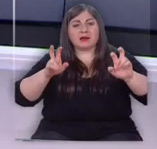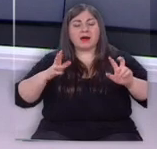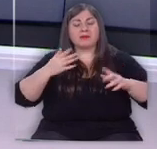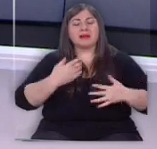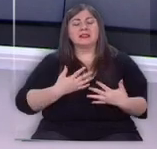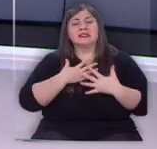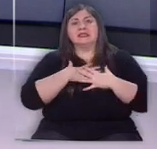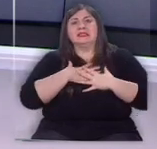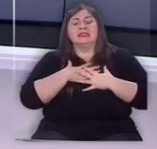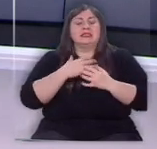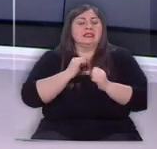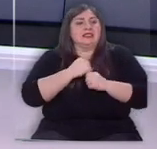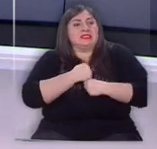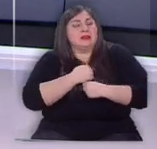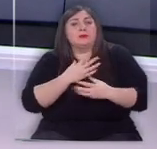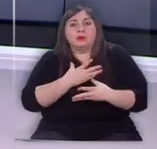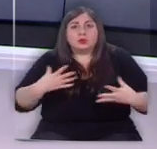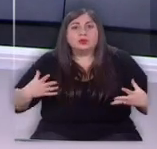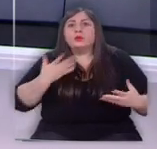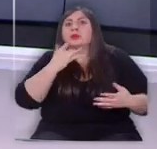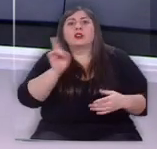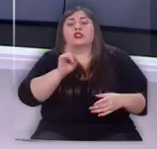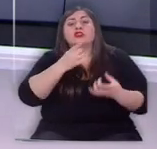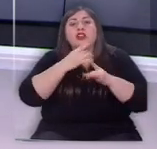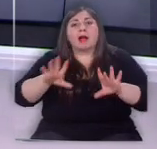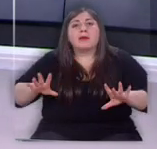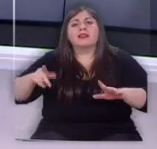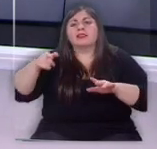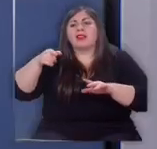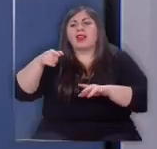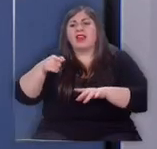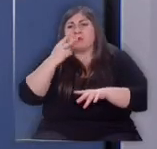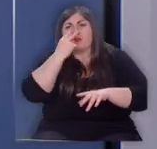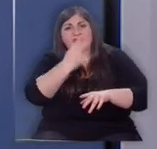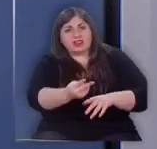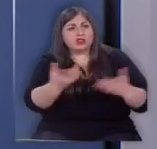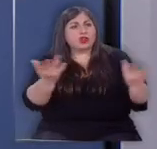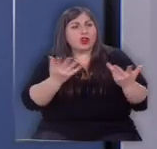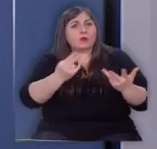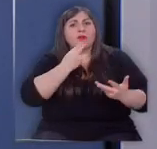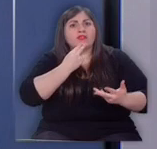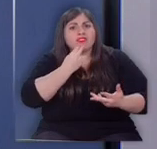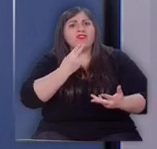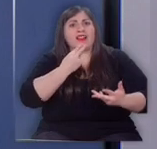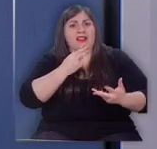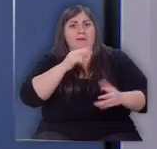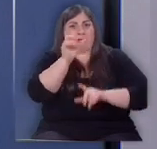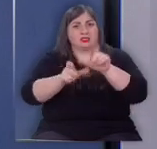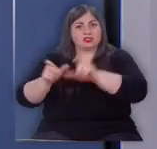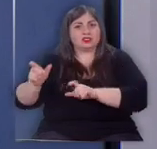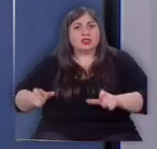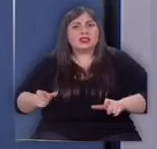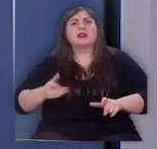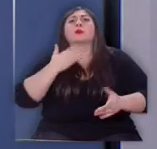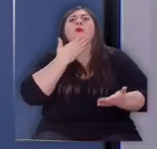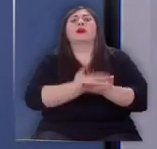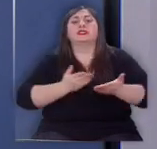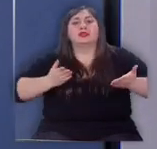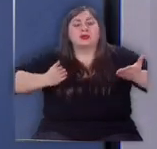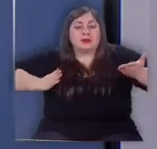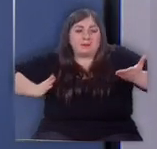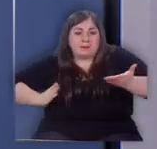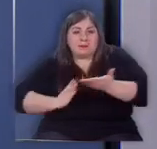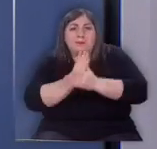no solamente en esta emergencia sanitaria hemos visto cómo vive la gente de la comuna de La Pintana, sino que desde que nació la comuna de La